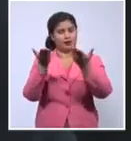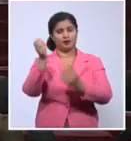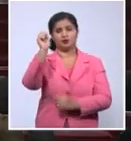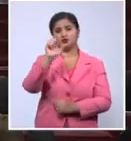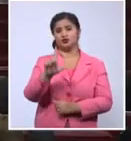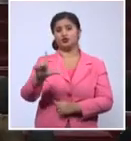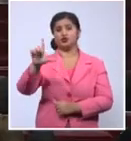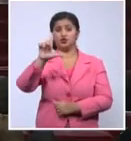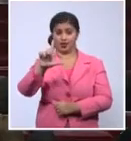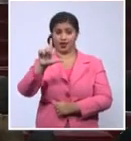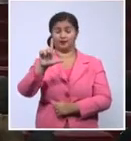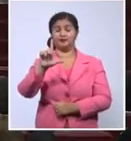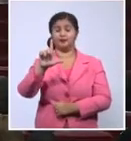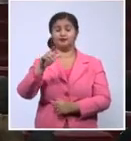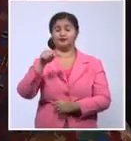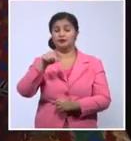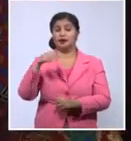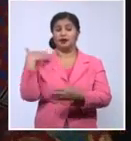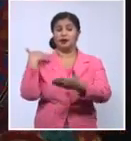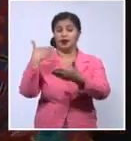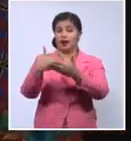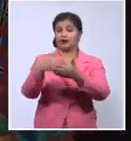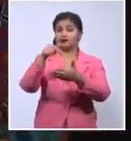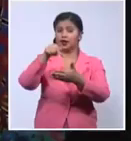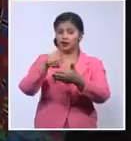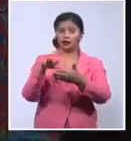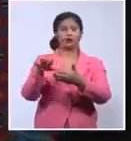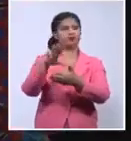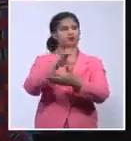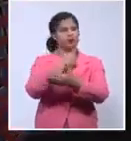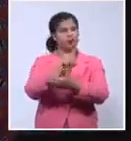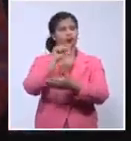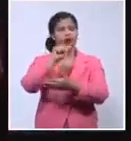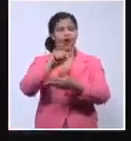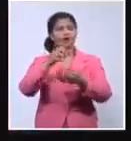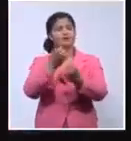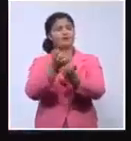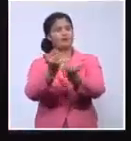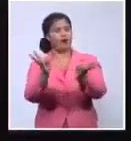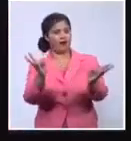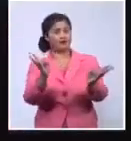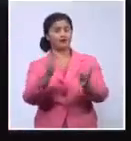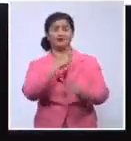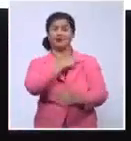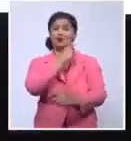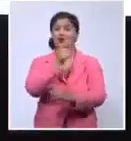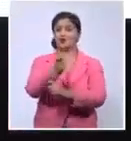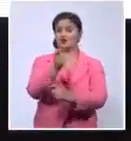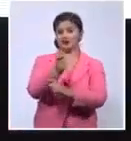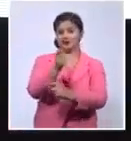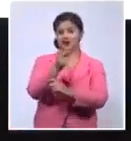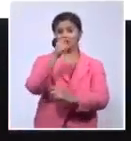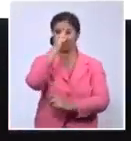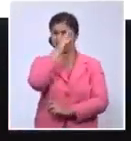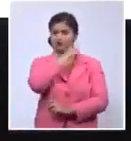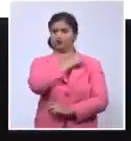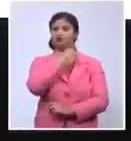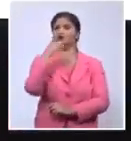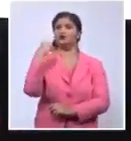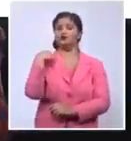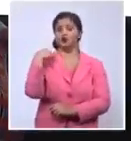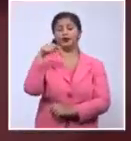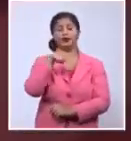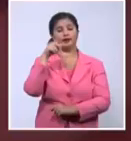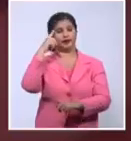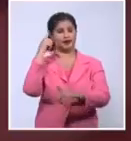obtenidos. Durante la ceremonia se otorgó la condición de profesor emérito a los doctores en ciencias económicas y profesores titulares,